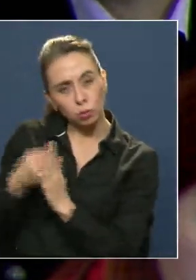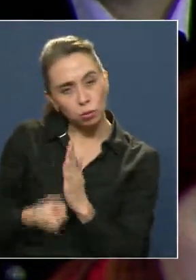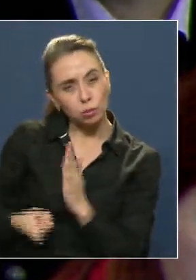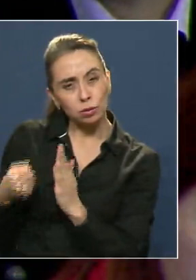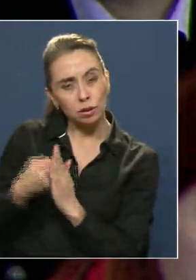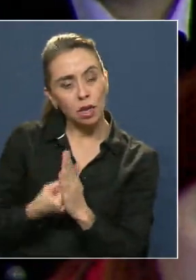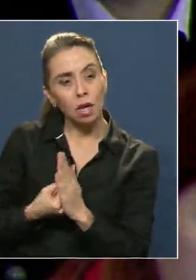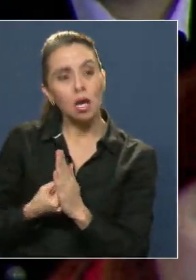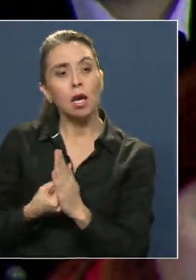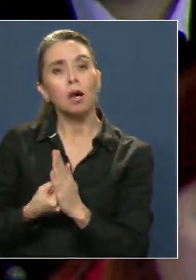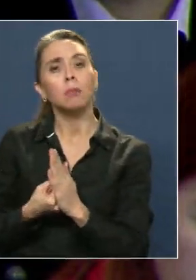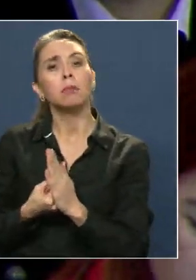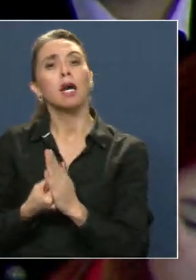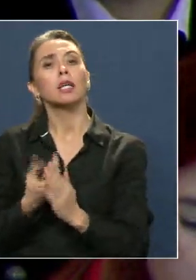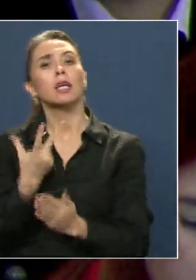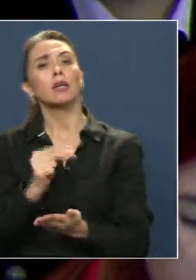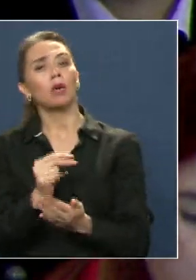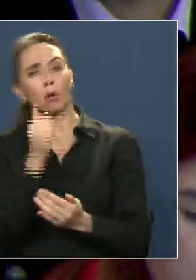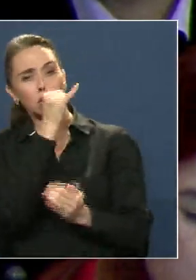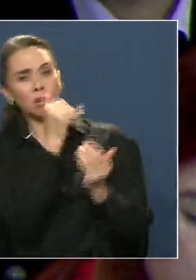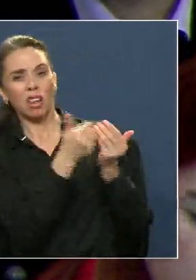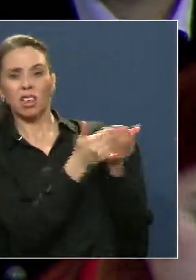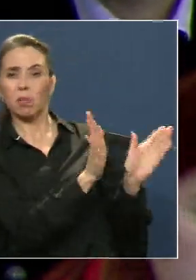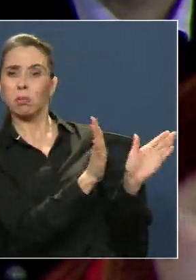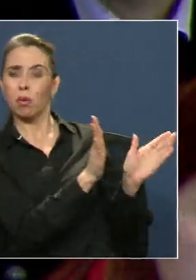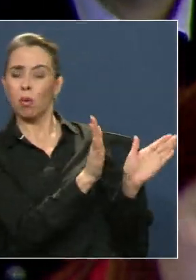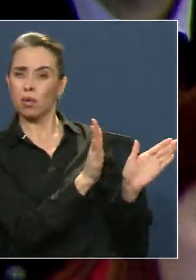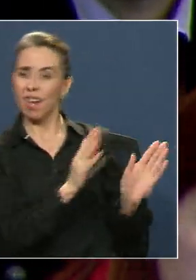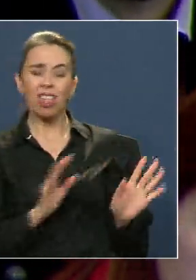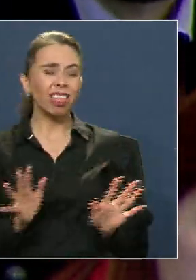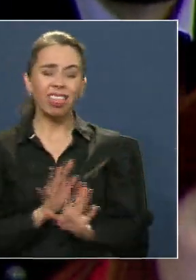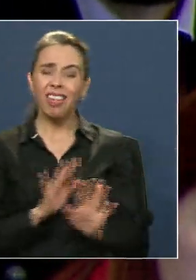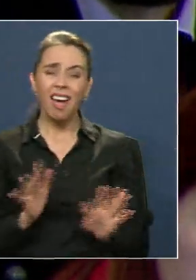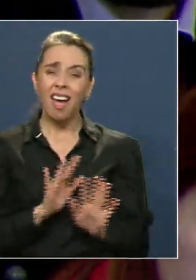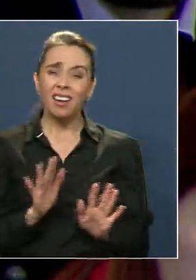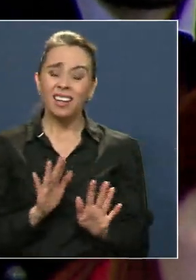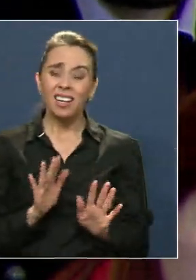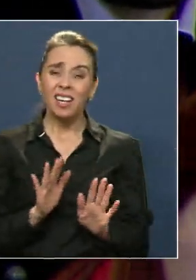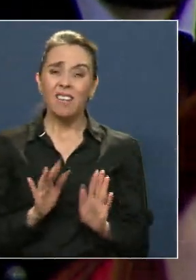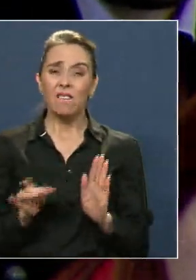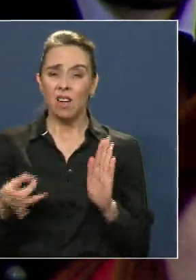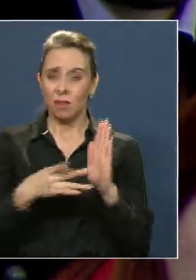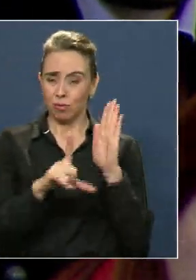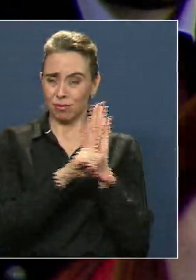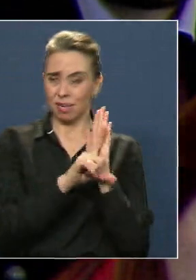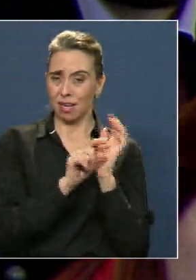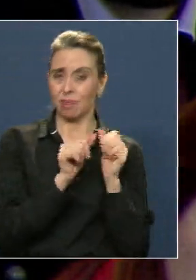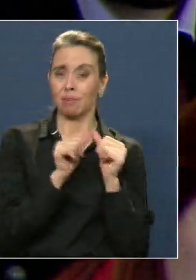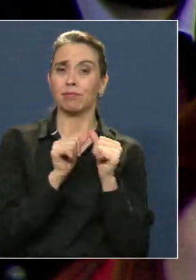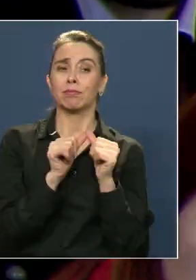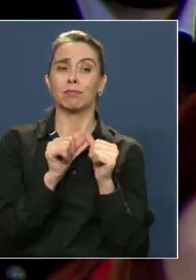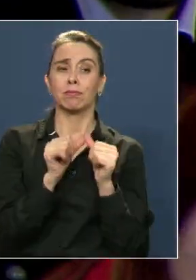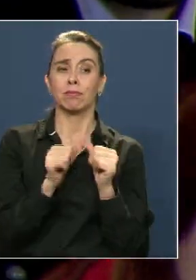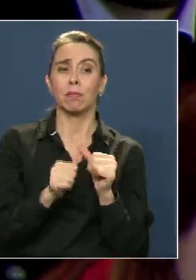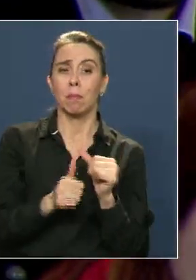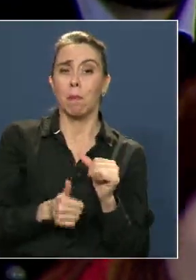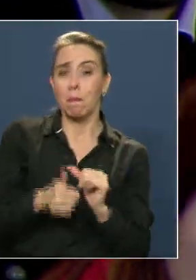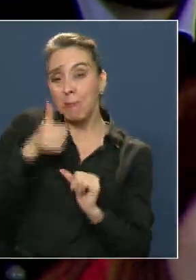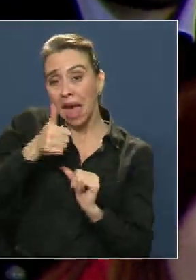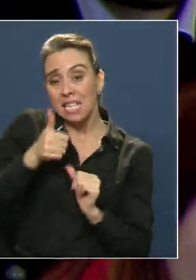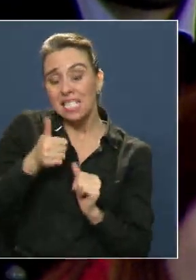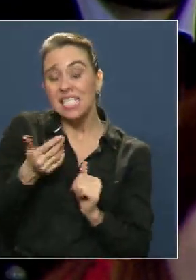para que no exista impunidad frente a los terribles delitos asociados principalmente,